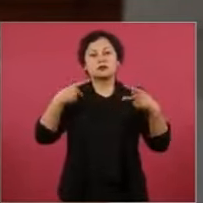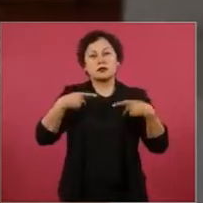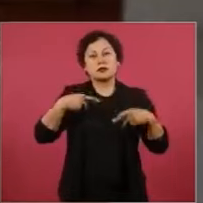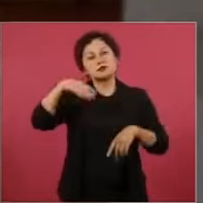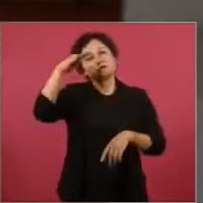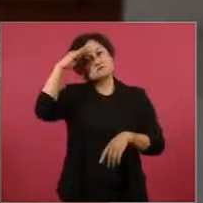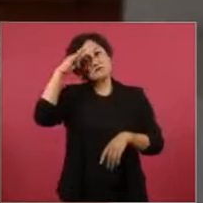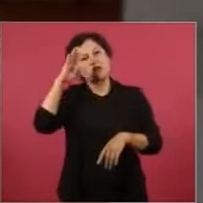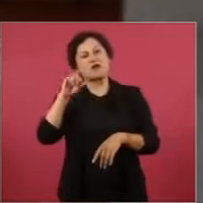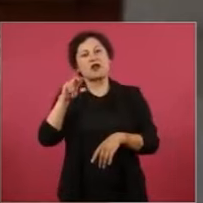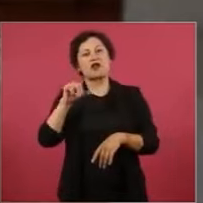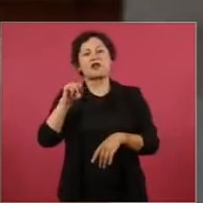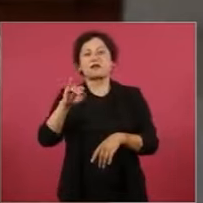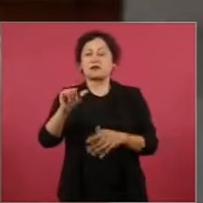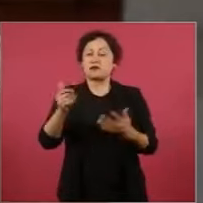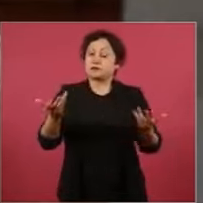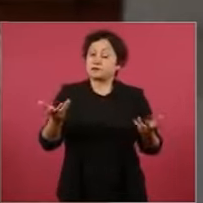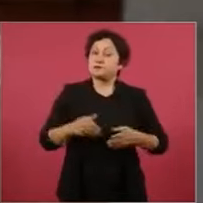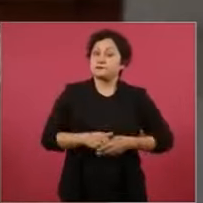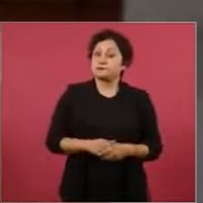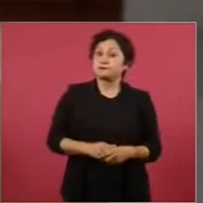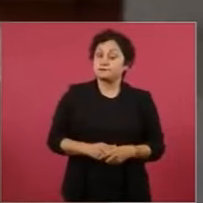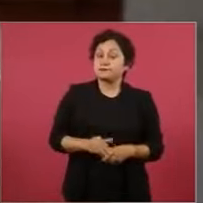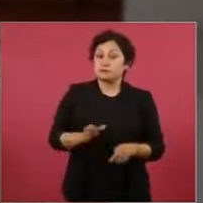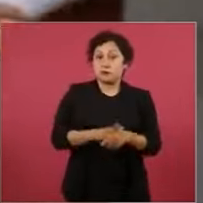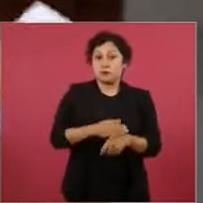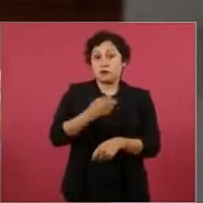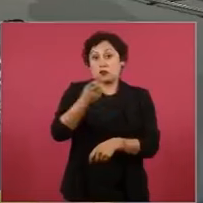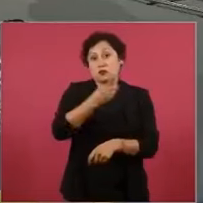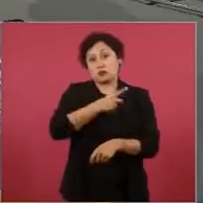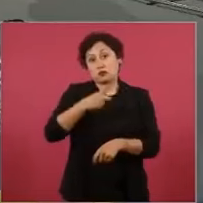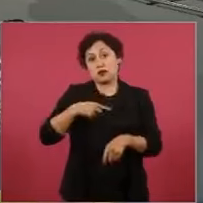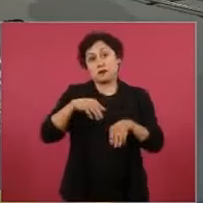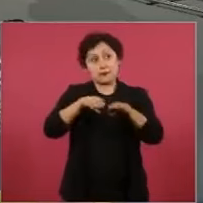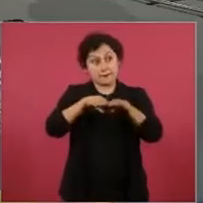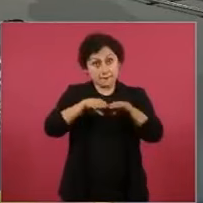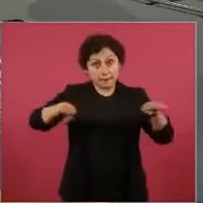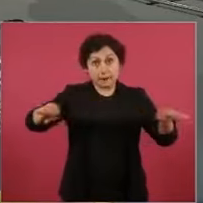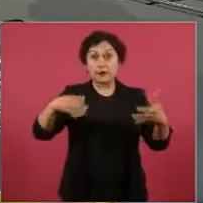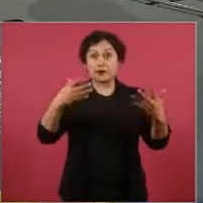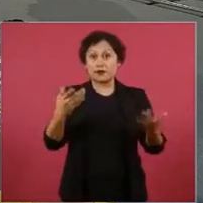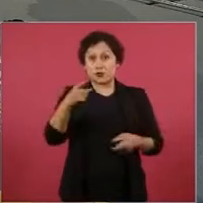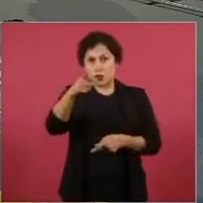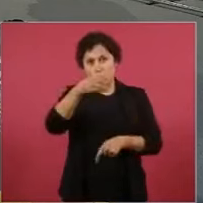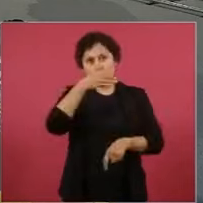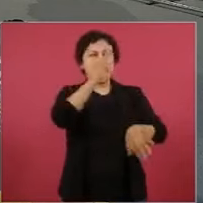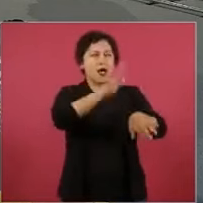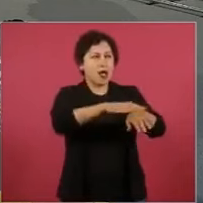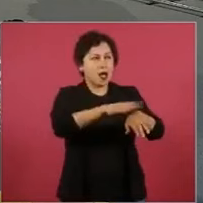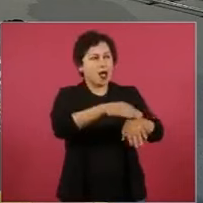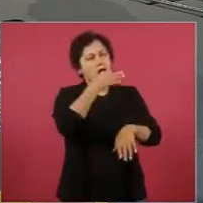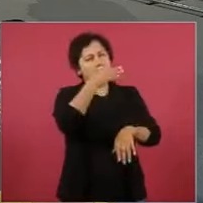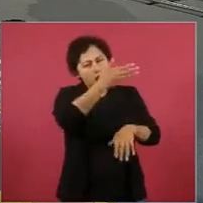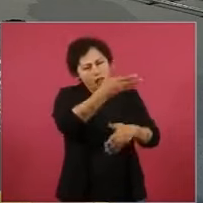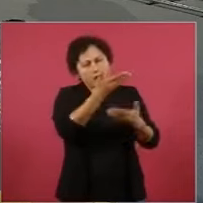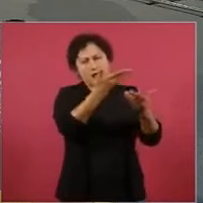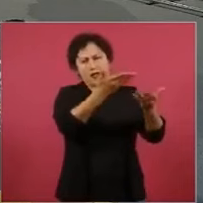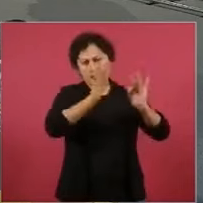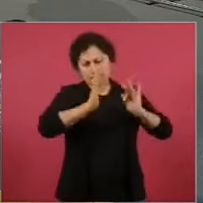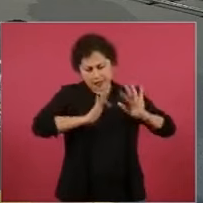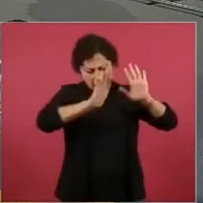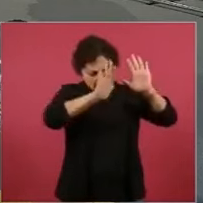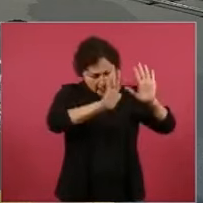usted cuando, por eso debería de ser parejo, si les hace un llamado a los otros a que se serenen, a que se